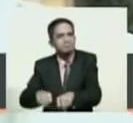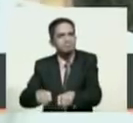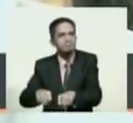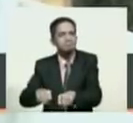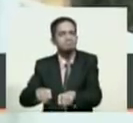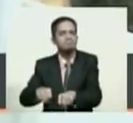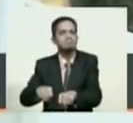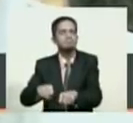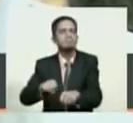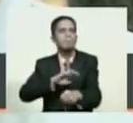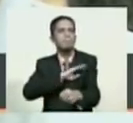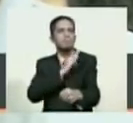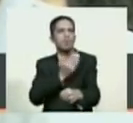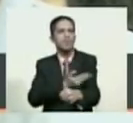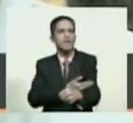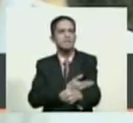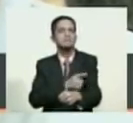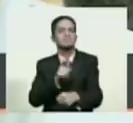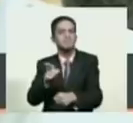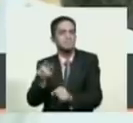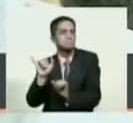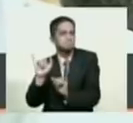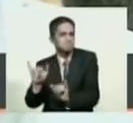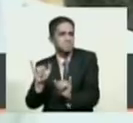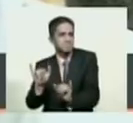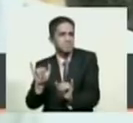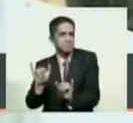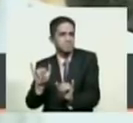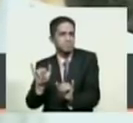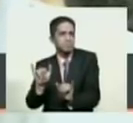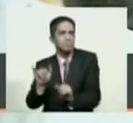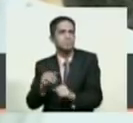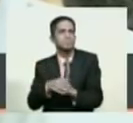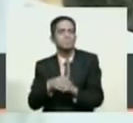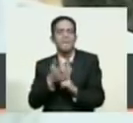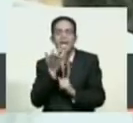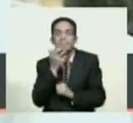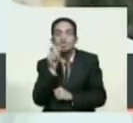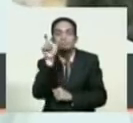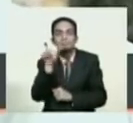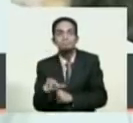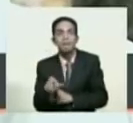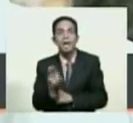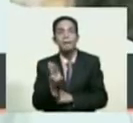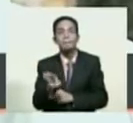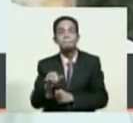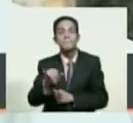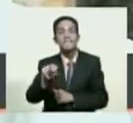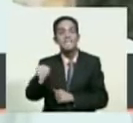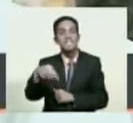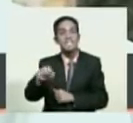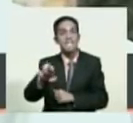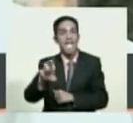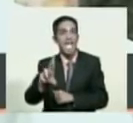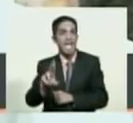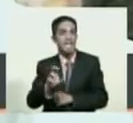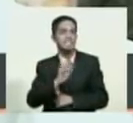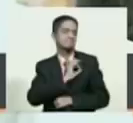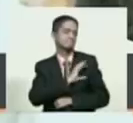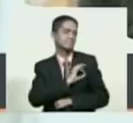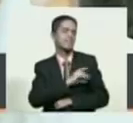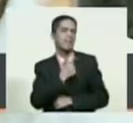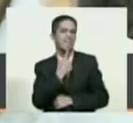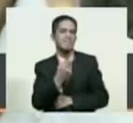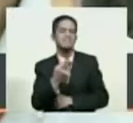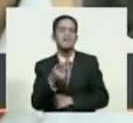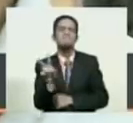constitucionales. Bueno, la narrativa que tienen con Venezuela. Por ejemplo, el señor Piñera ofende la mentalidad de los chileros cuando le dice que en Venezuela hay una